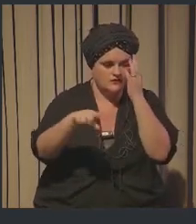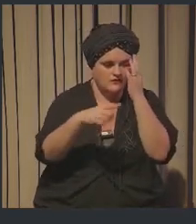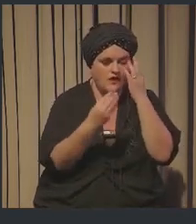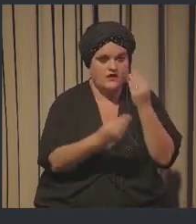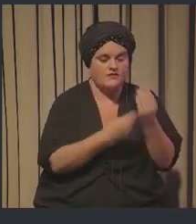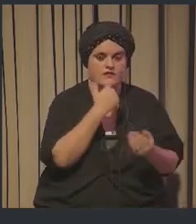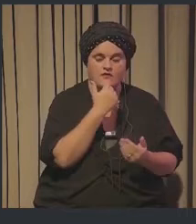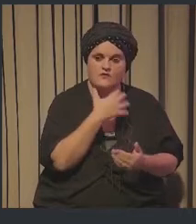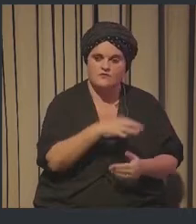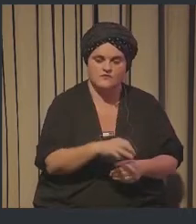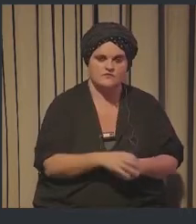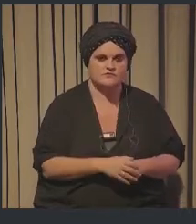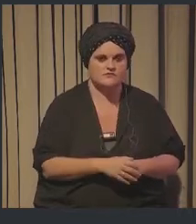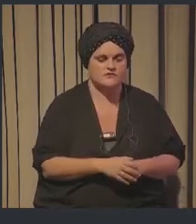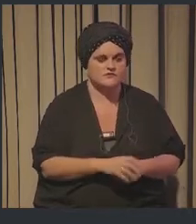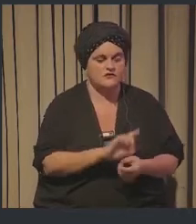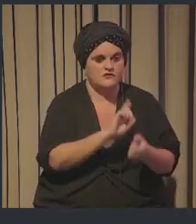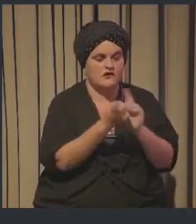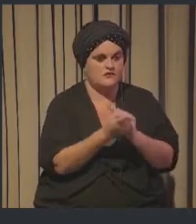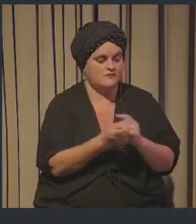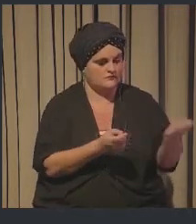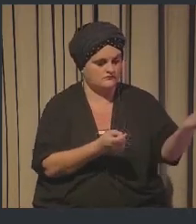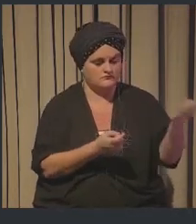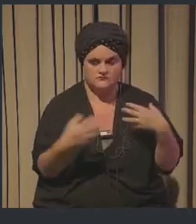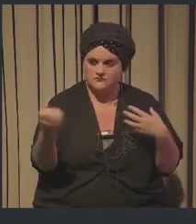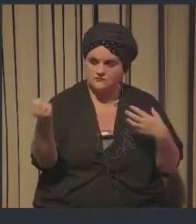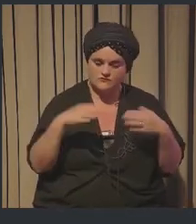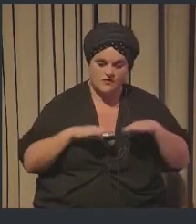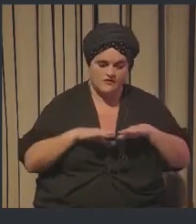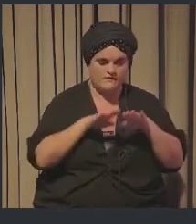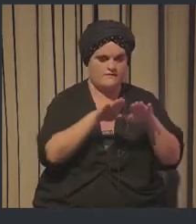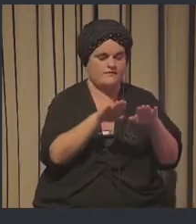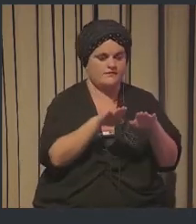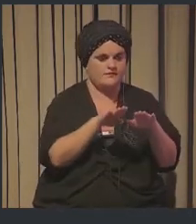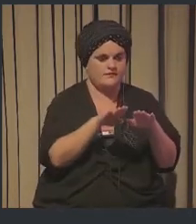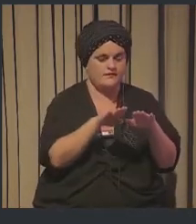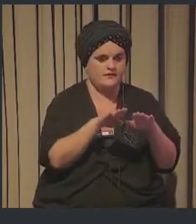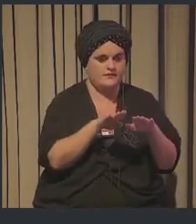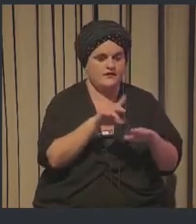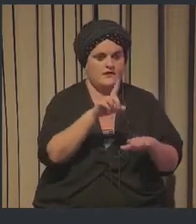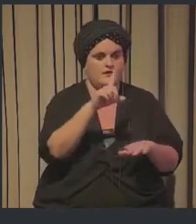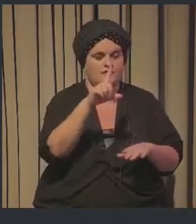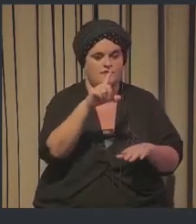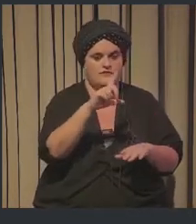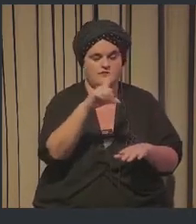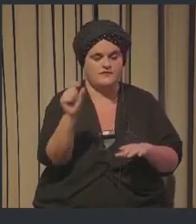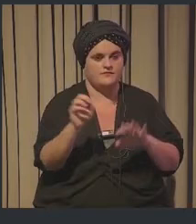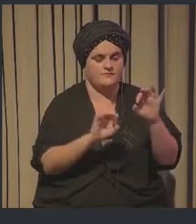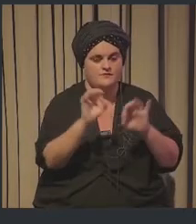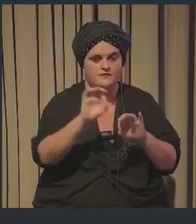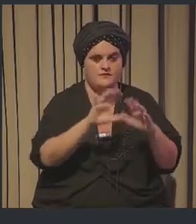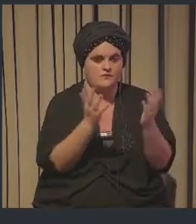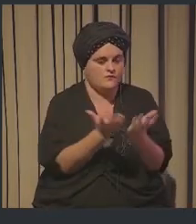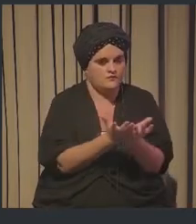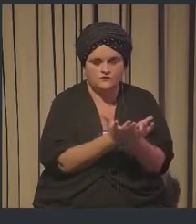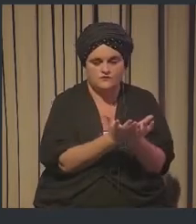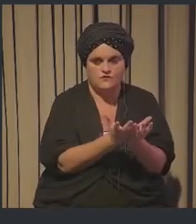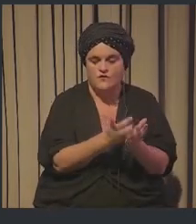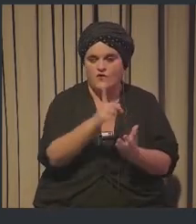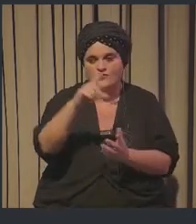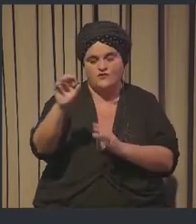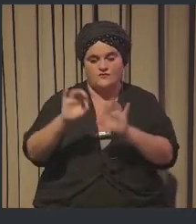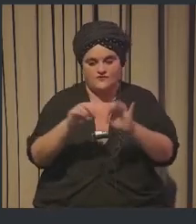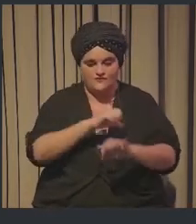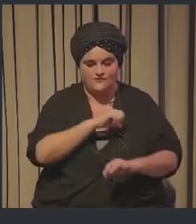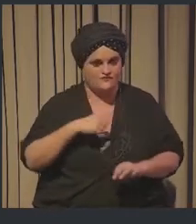siempre hablamos de dos fuentes de cambio que operan simultáneamente. Nunca es 100% el mundo y nunca es 100%